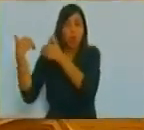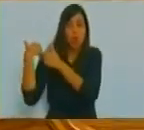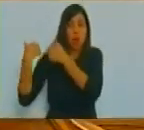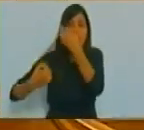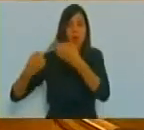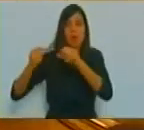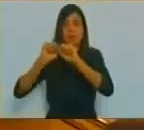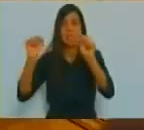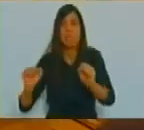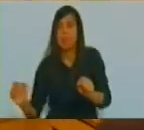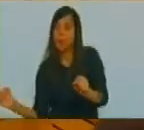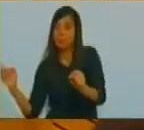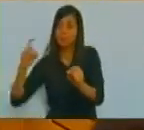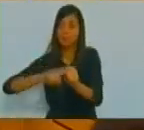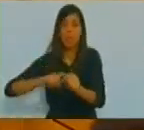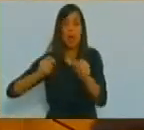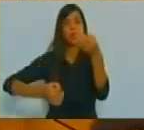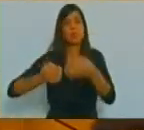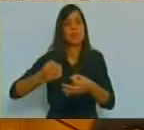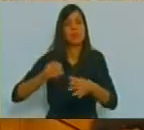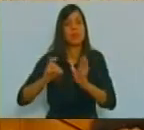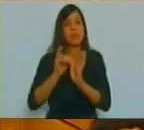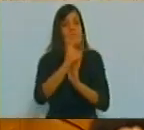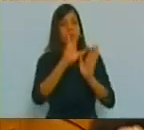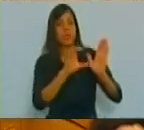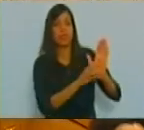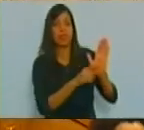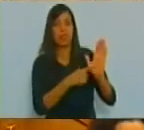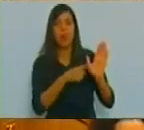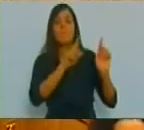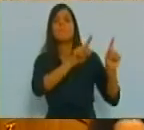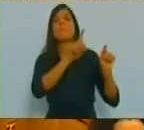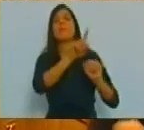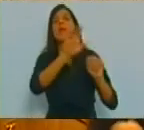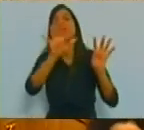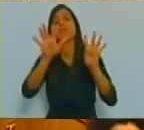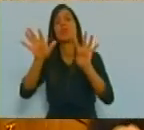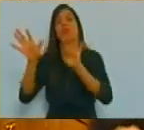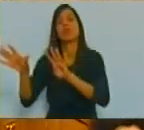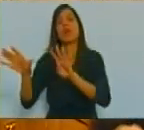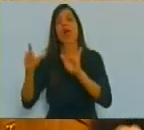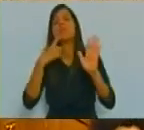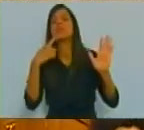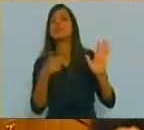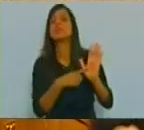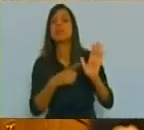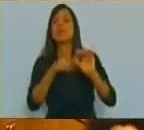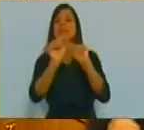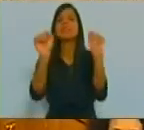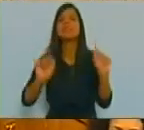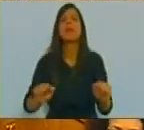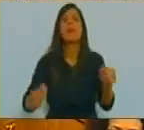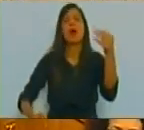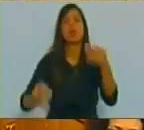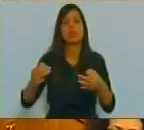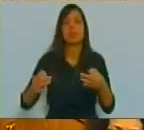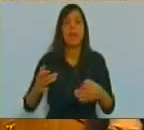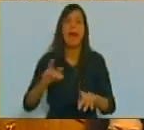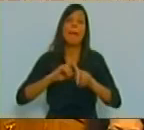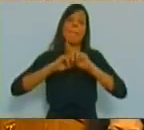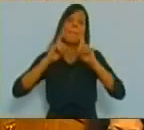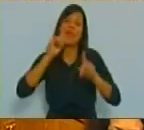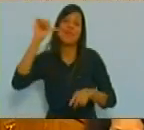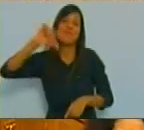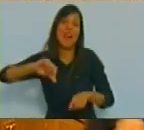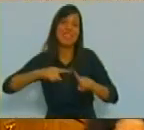sistema porque el grave problema es que la constitución de 1999 estableció un sistema pero lamentablemente hasta ahora este sistema